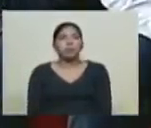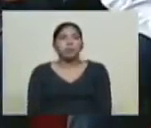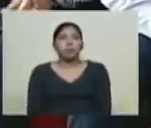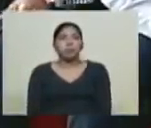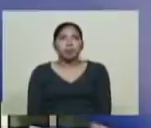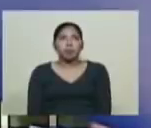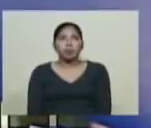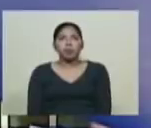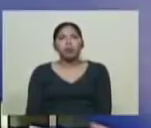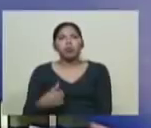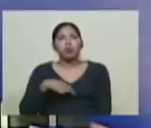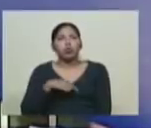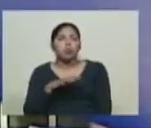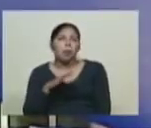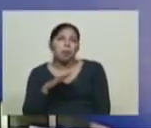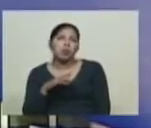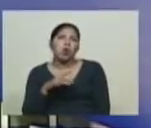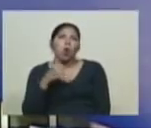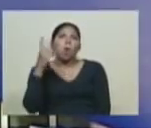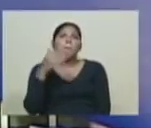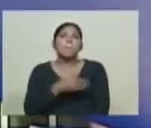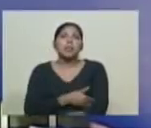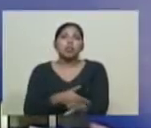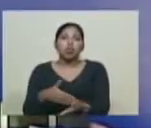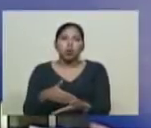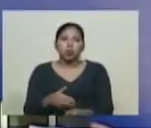Nosotros esperábamos 1.000.000 aproximadamente.